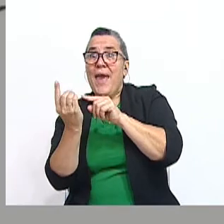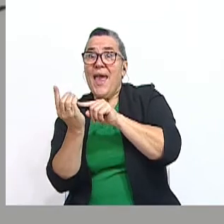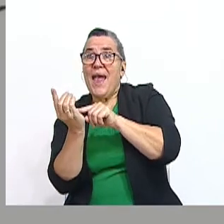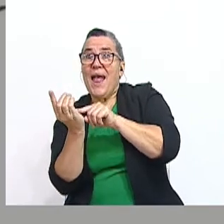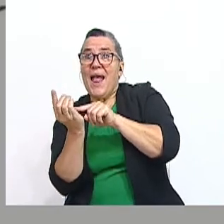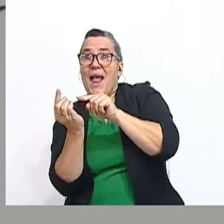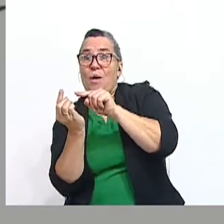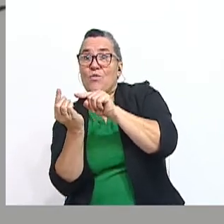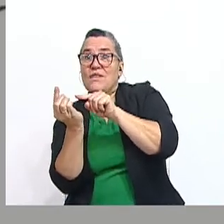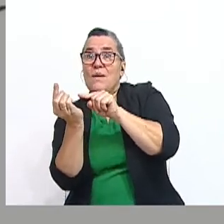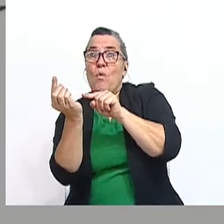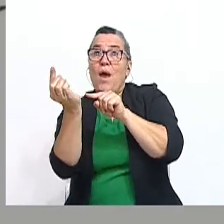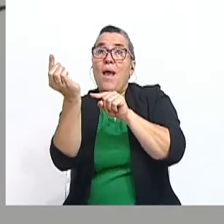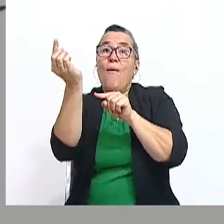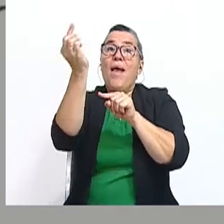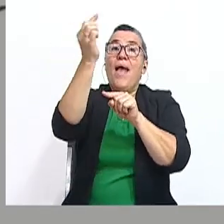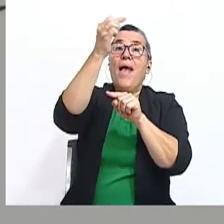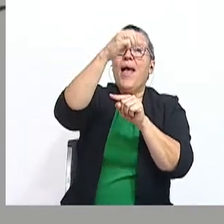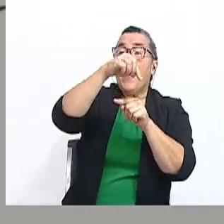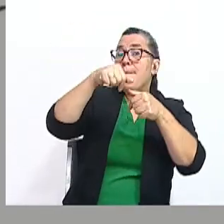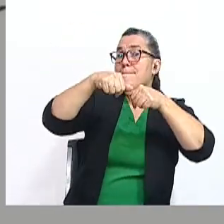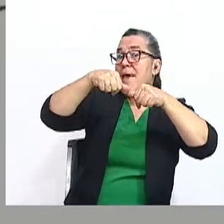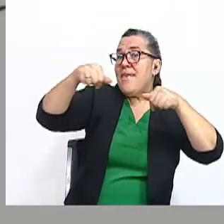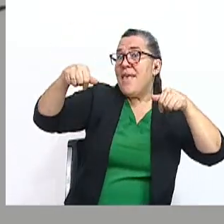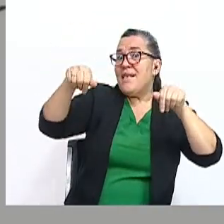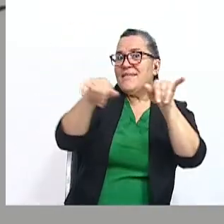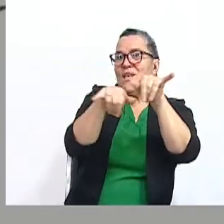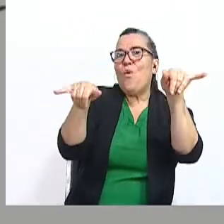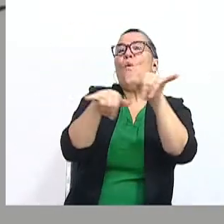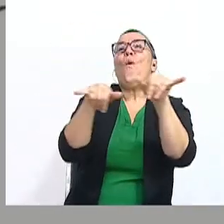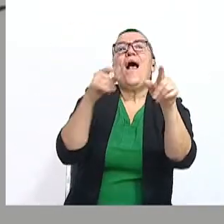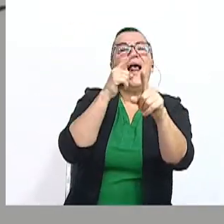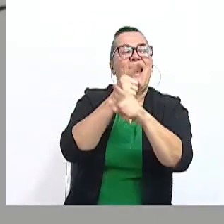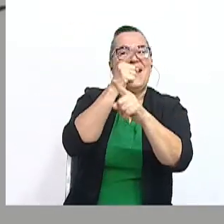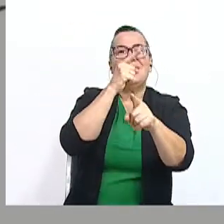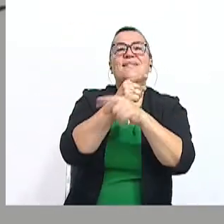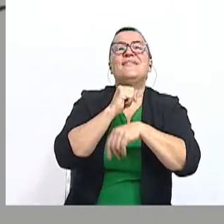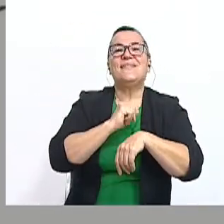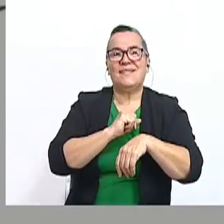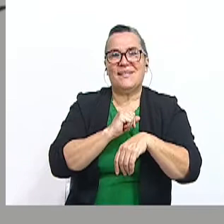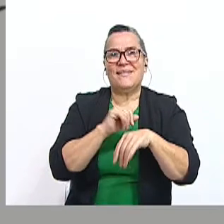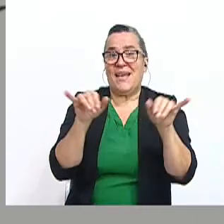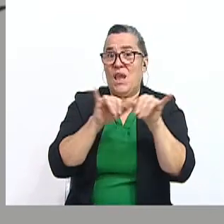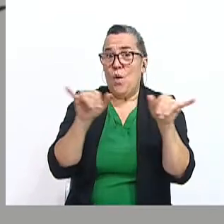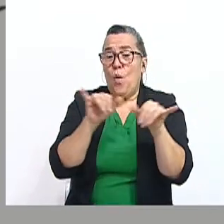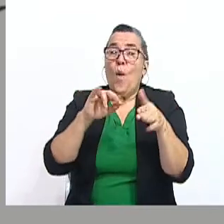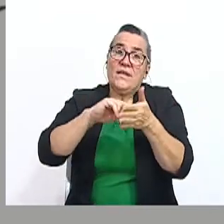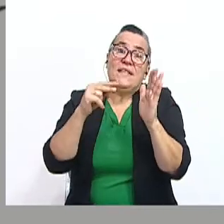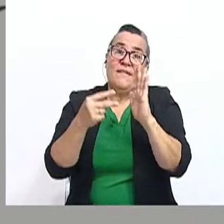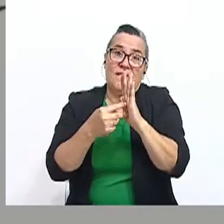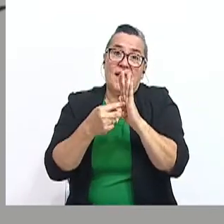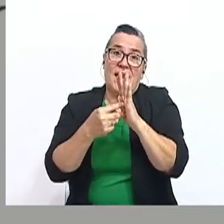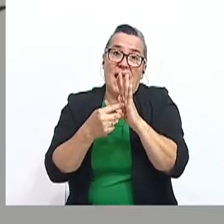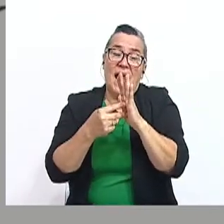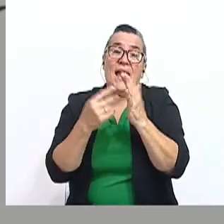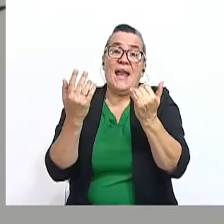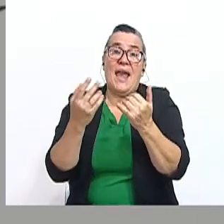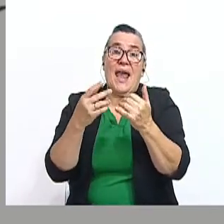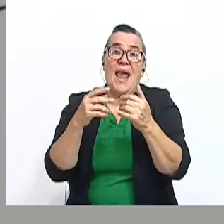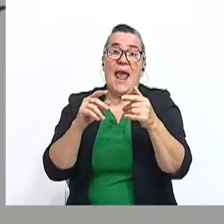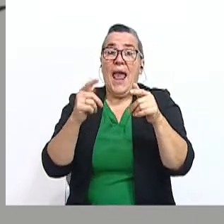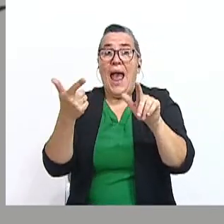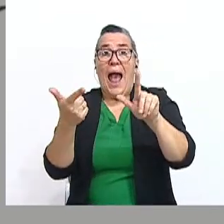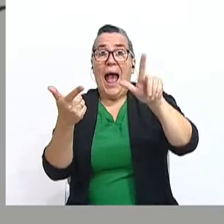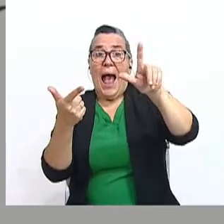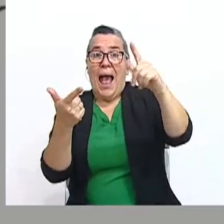se mueve, y las medidas serán iguales, exacto, al ser iguales podemos asegurar que los ángulos alternos